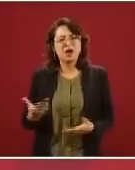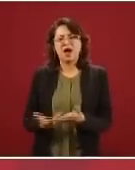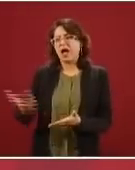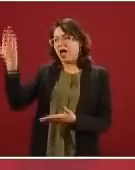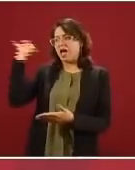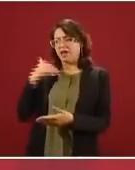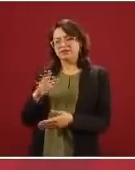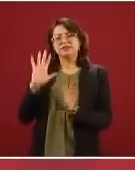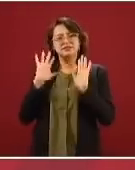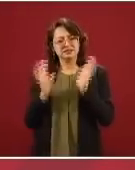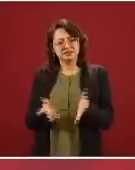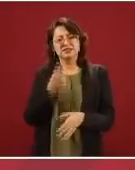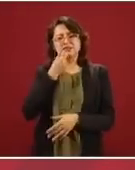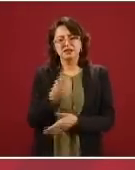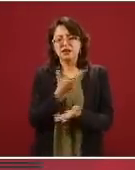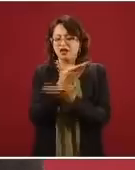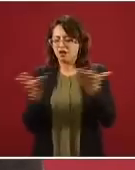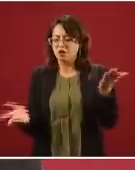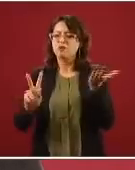lo repito ahora,